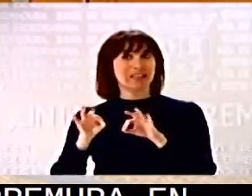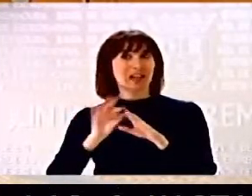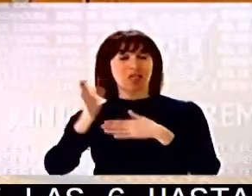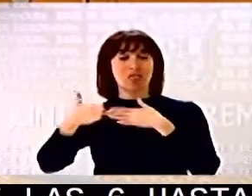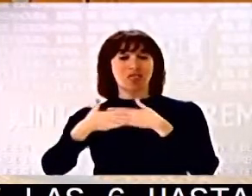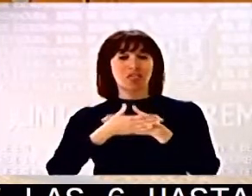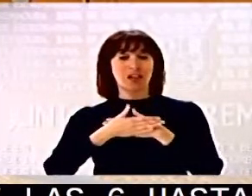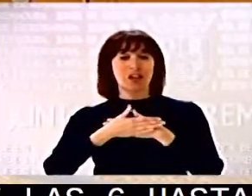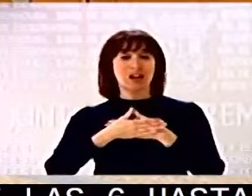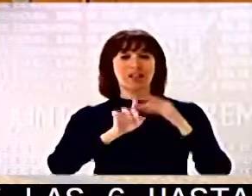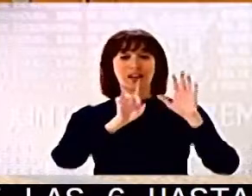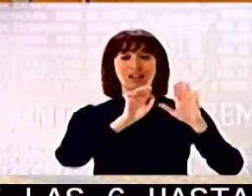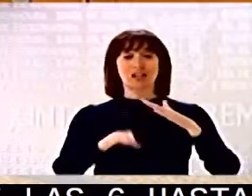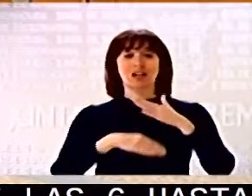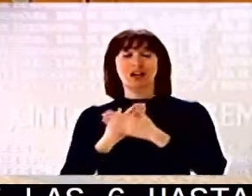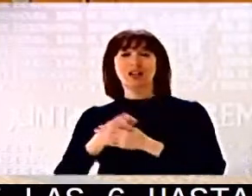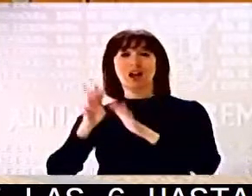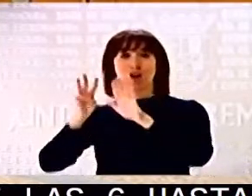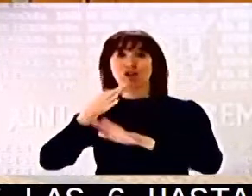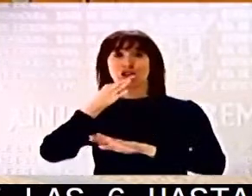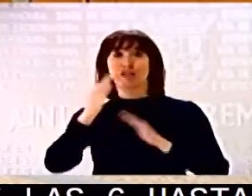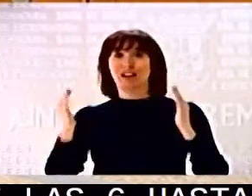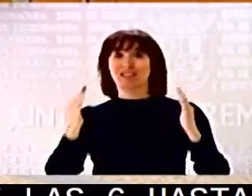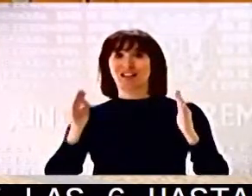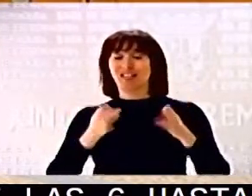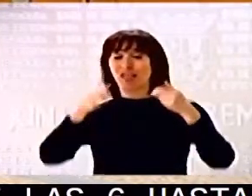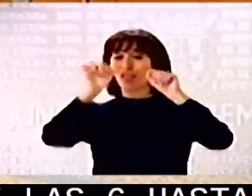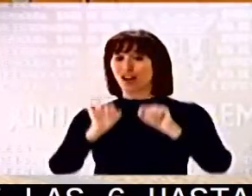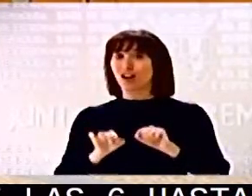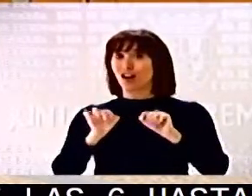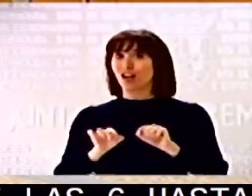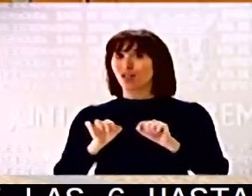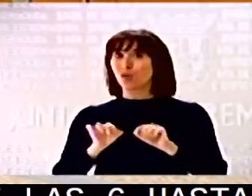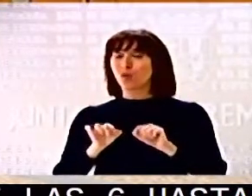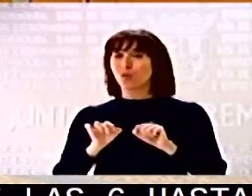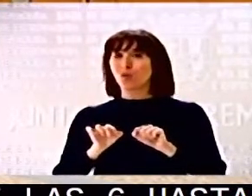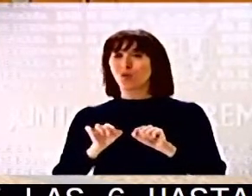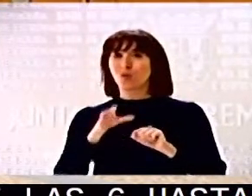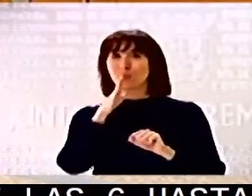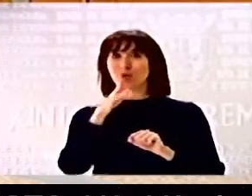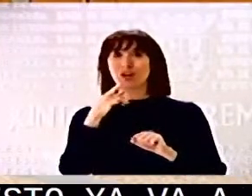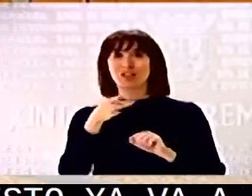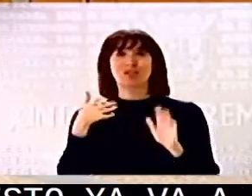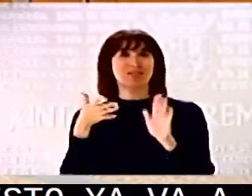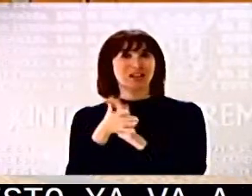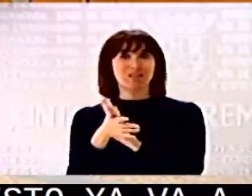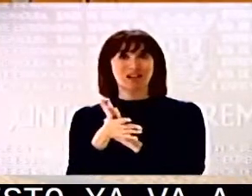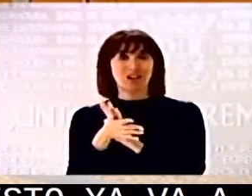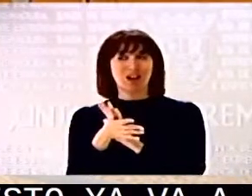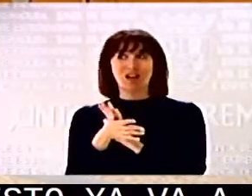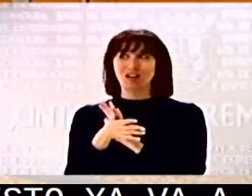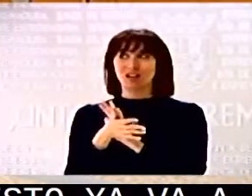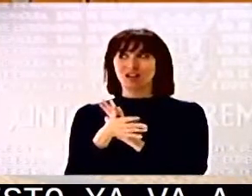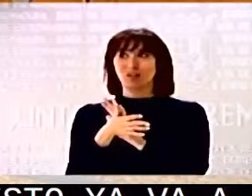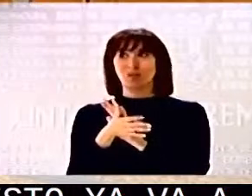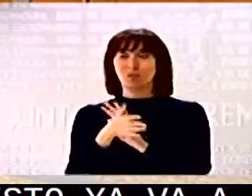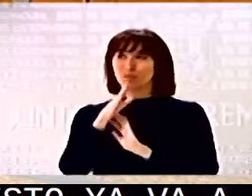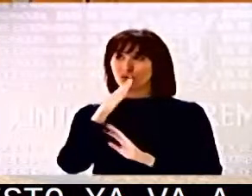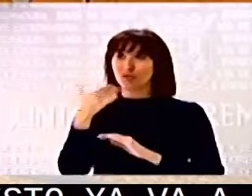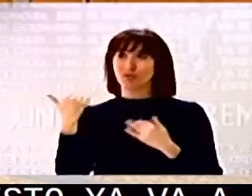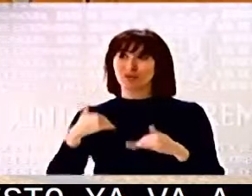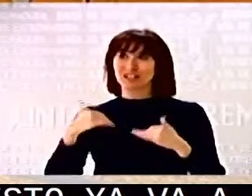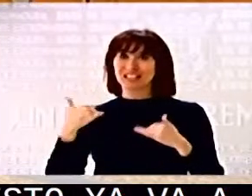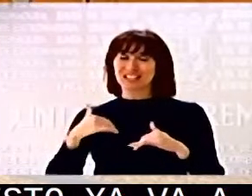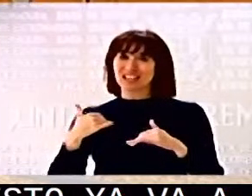8 de la tarde, y sobre todo porque dicen que esto ya va a ser, digamos, también un poco la estocada